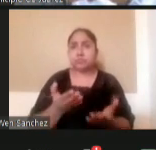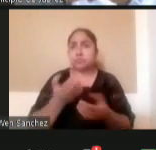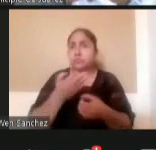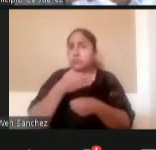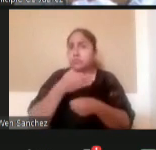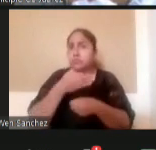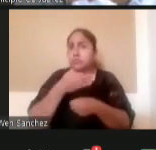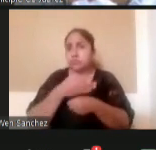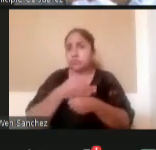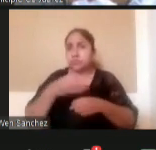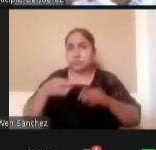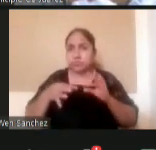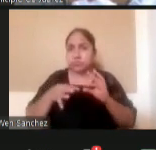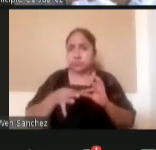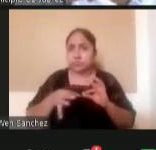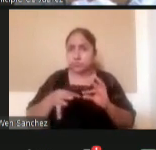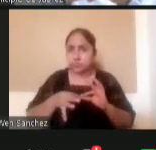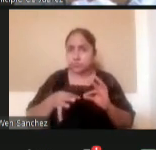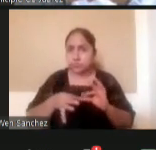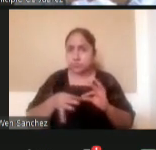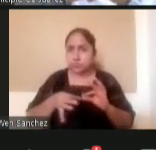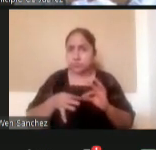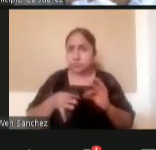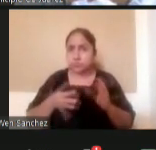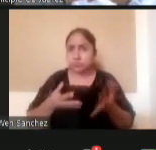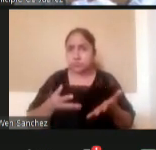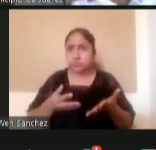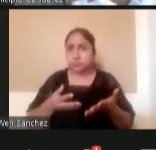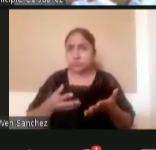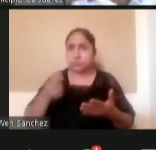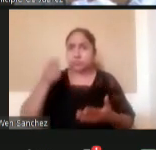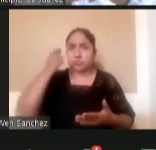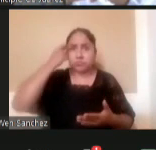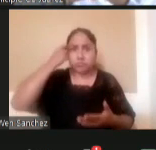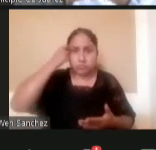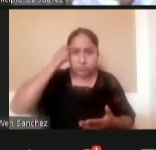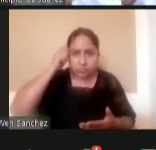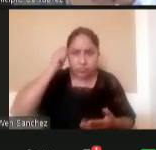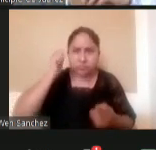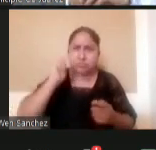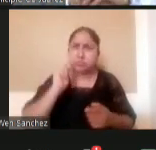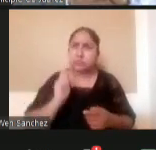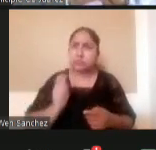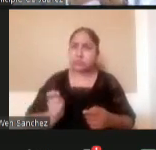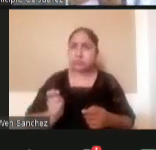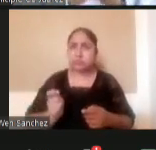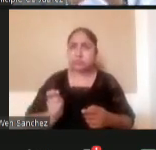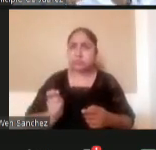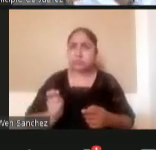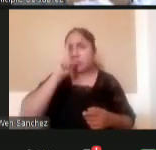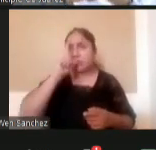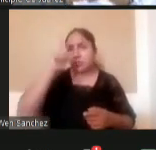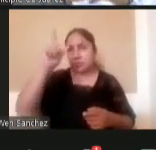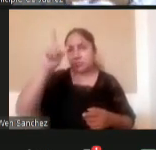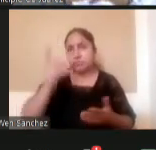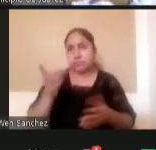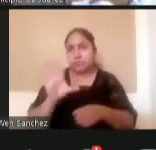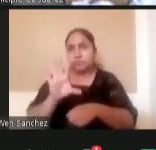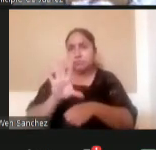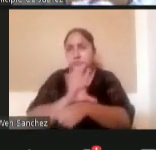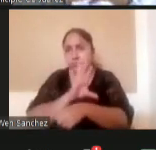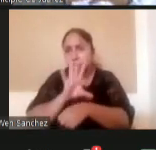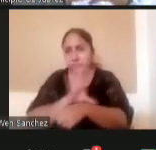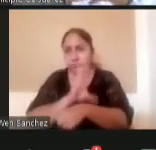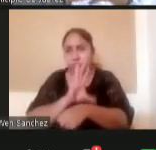del tema de otro servicio, pero bueno, aquí es la energía eléctrica e independientemente de